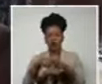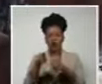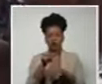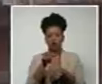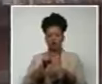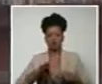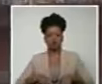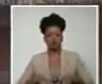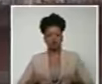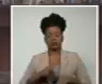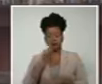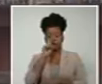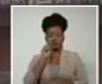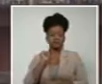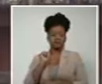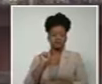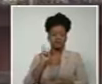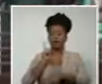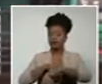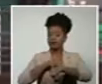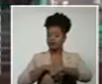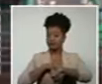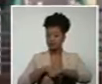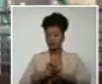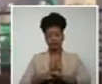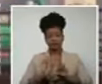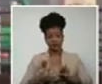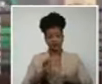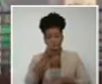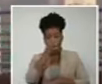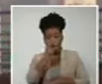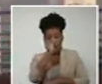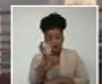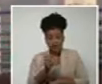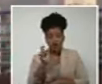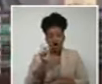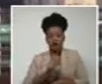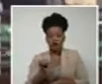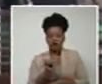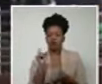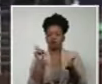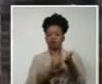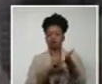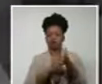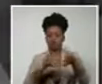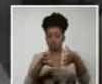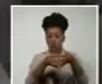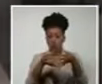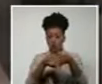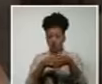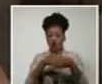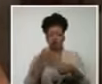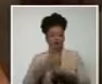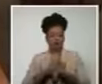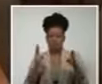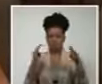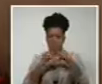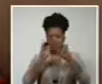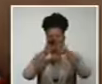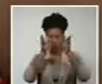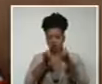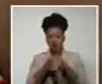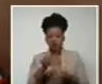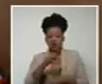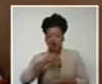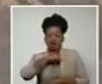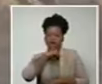hombro. El tiempo ha pasado y los africanos, ahora padres de naciones, originarios pobladores del mundo, son como madre que se desangra por